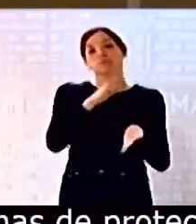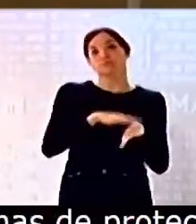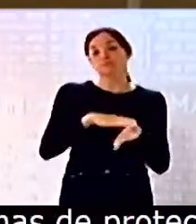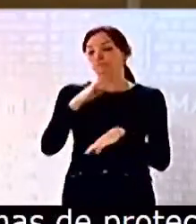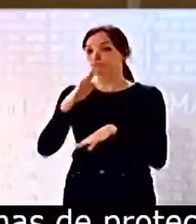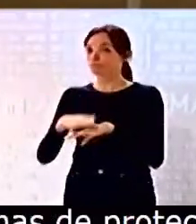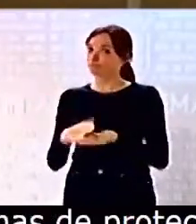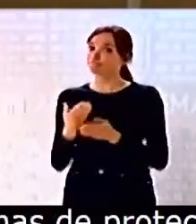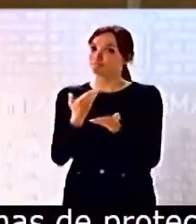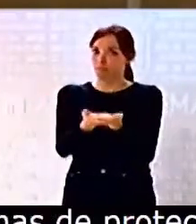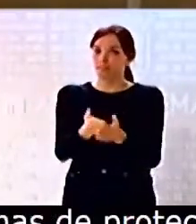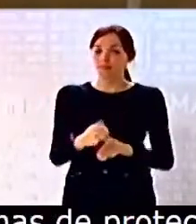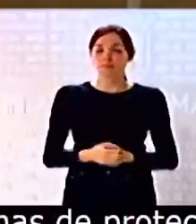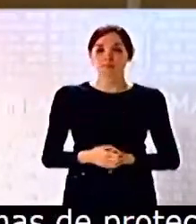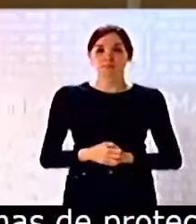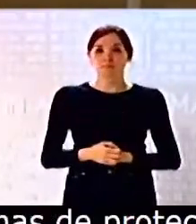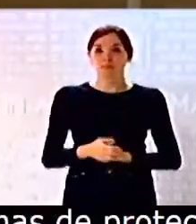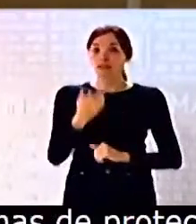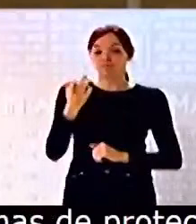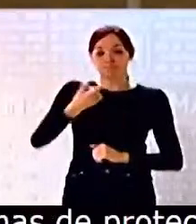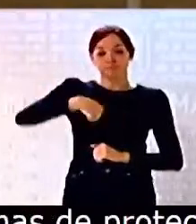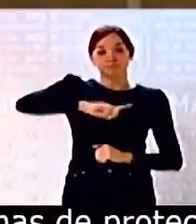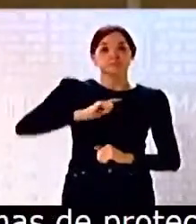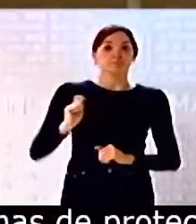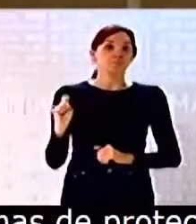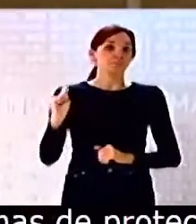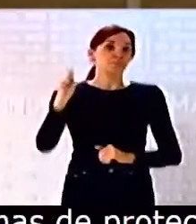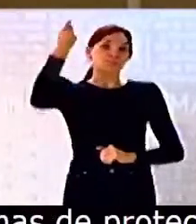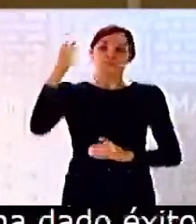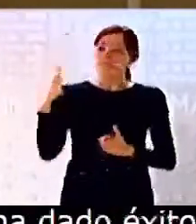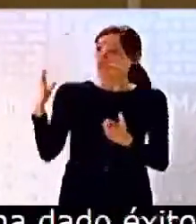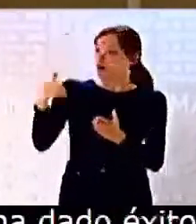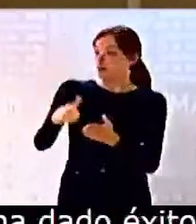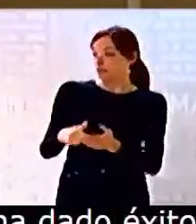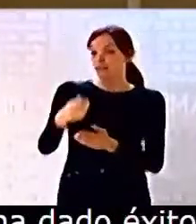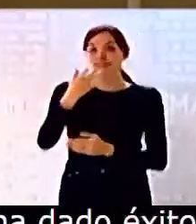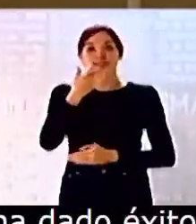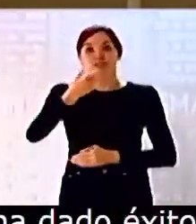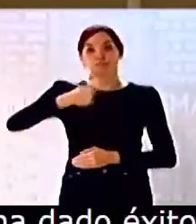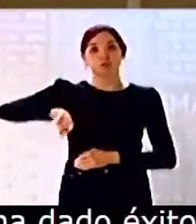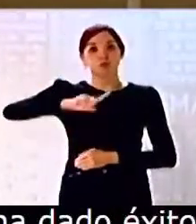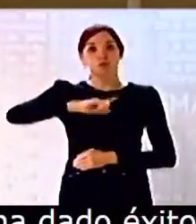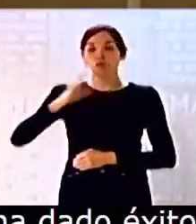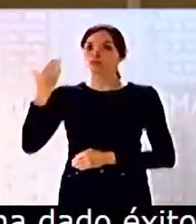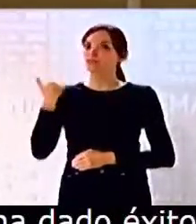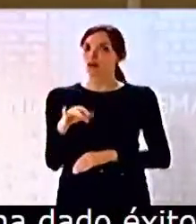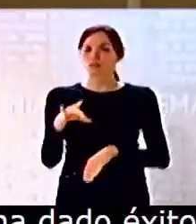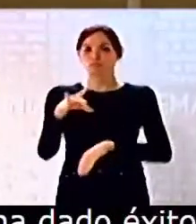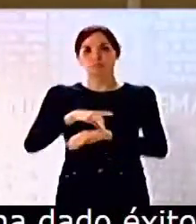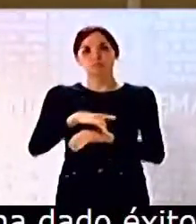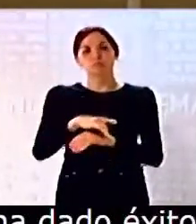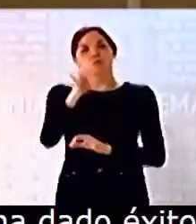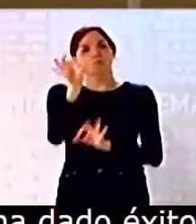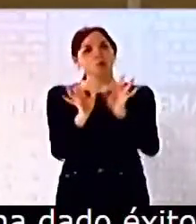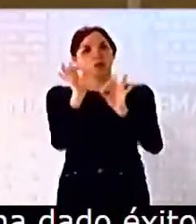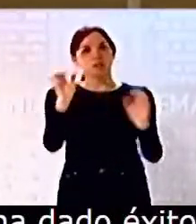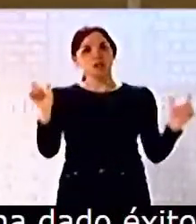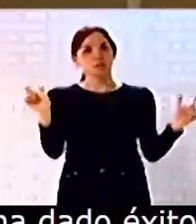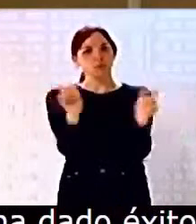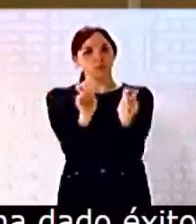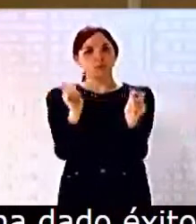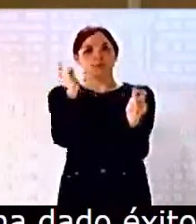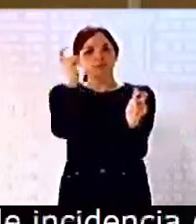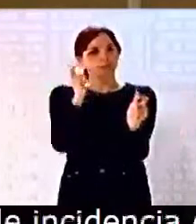que si nos ha dado éxito hasta ahora, si hemos conseguido llegar a estas cifras de incidencia en este